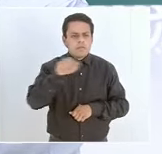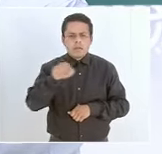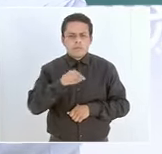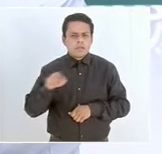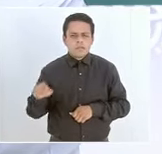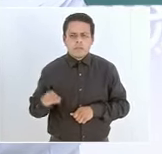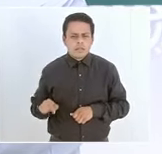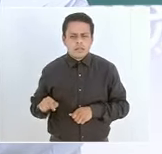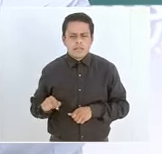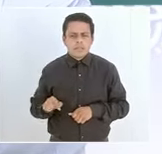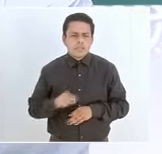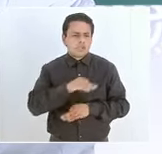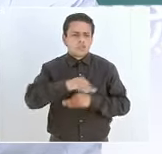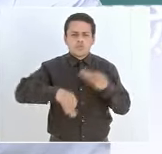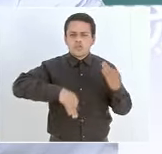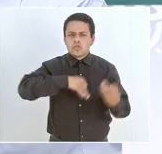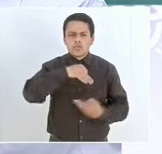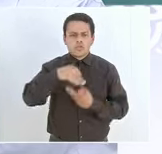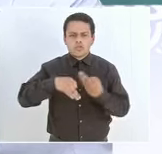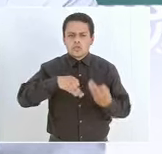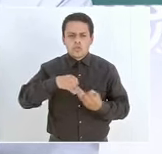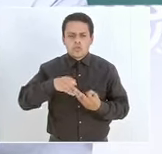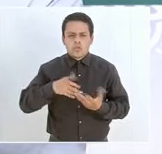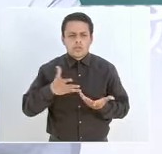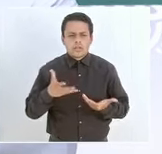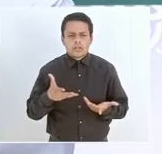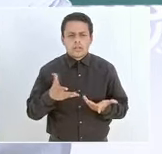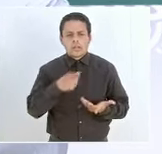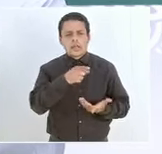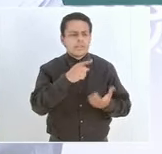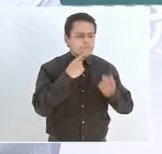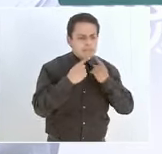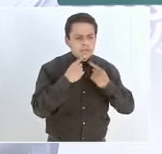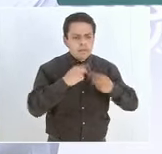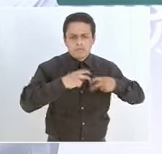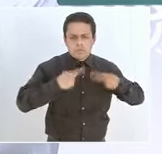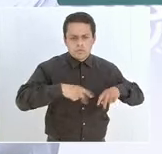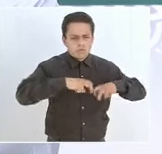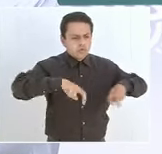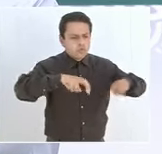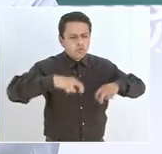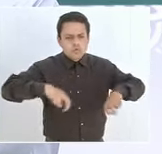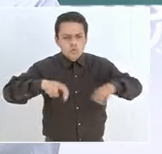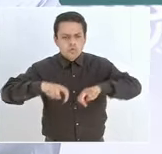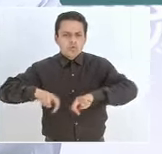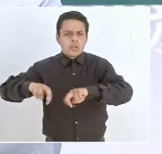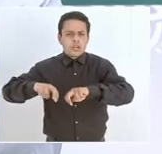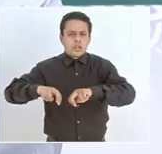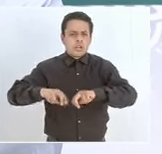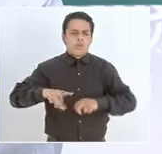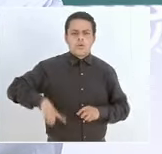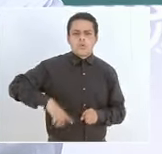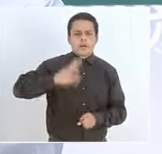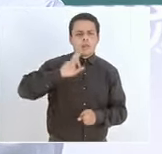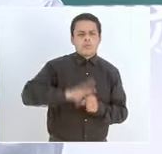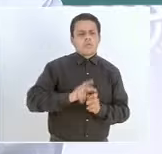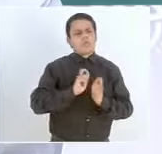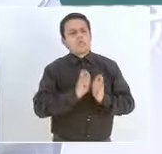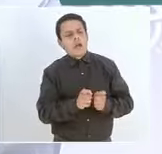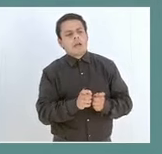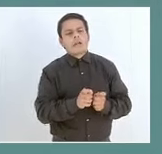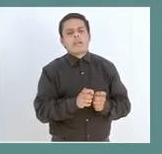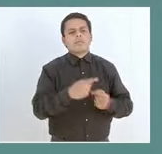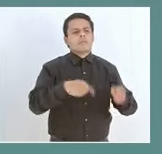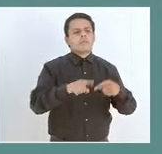En casi todas las mesas las coordinan los gobernadores,